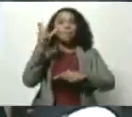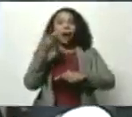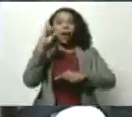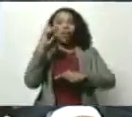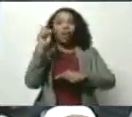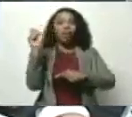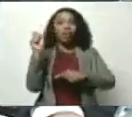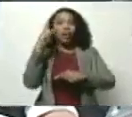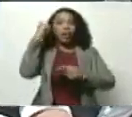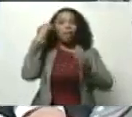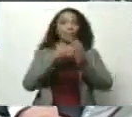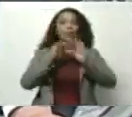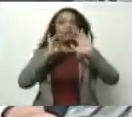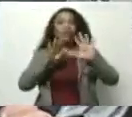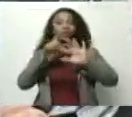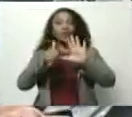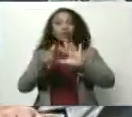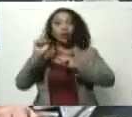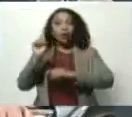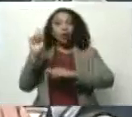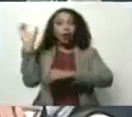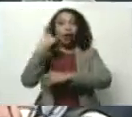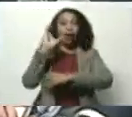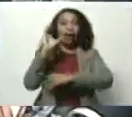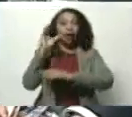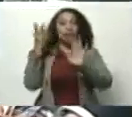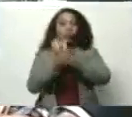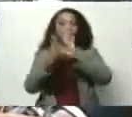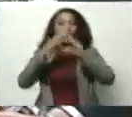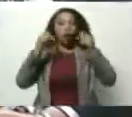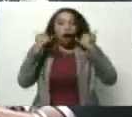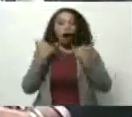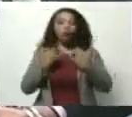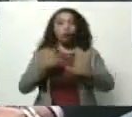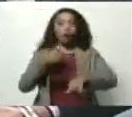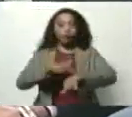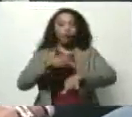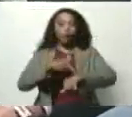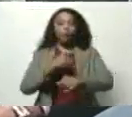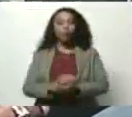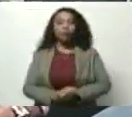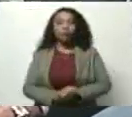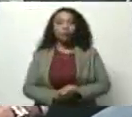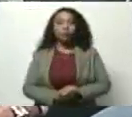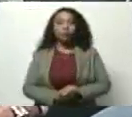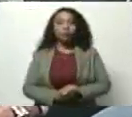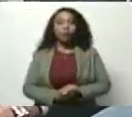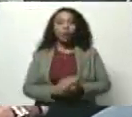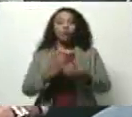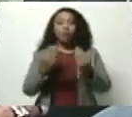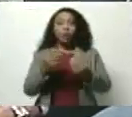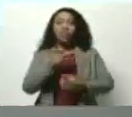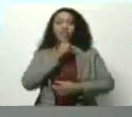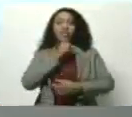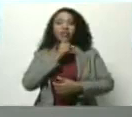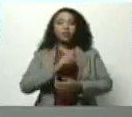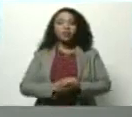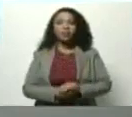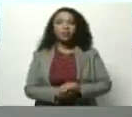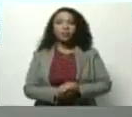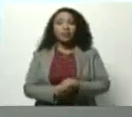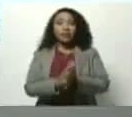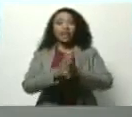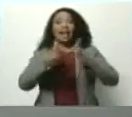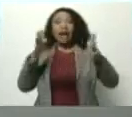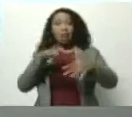1961 en caracas y sobre todo en estos tiempos es tan complejos de gran